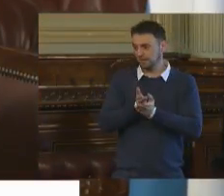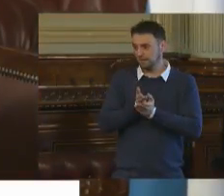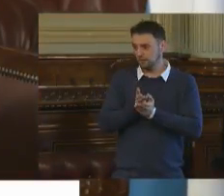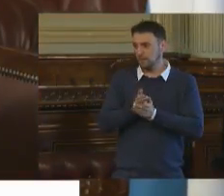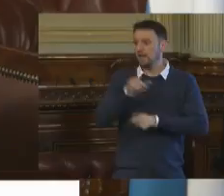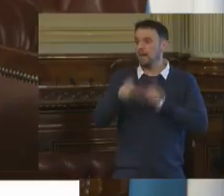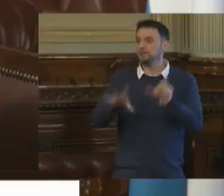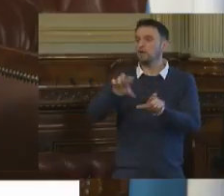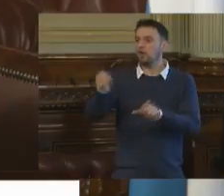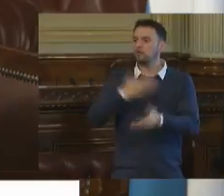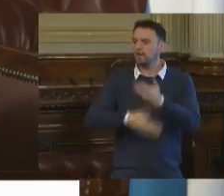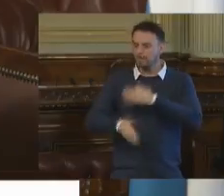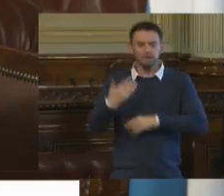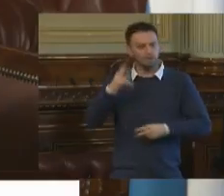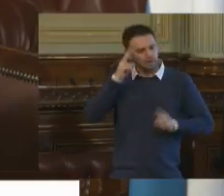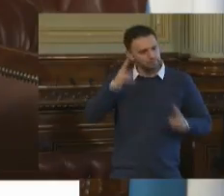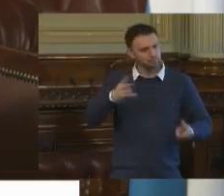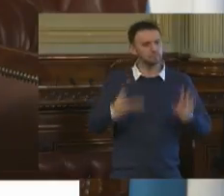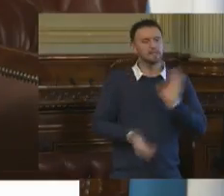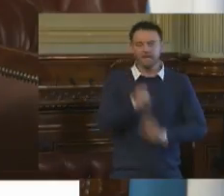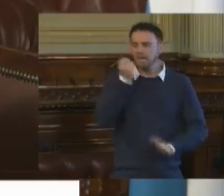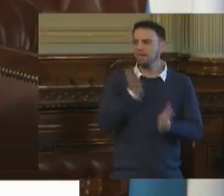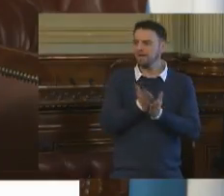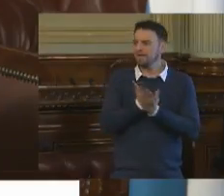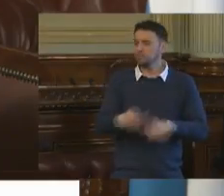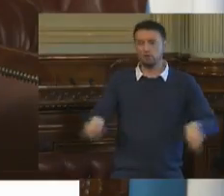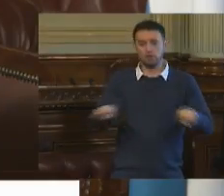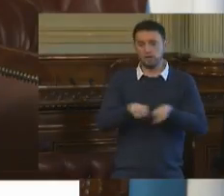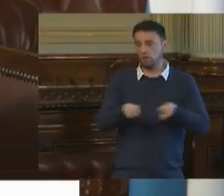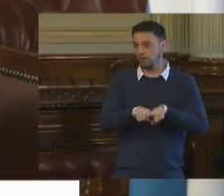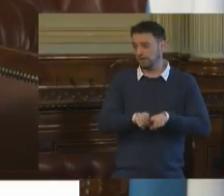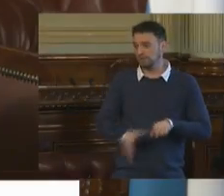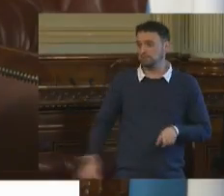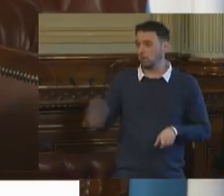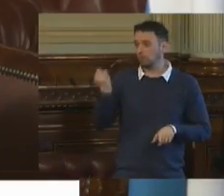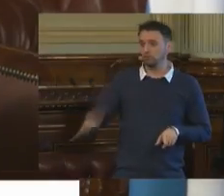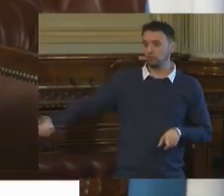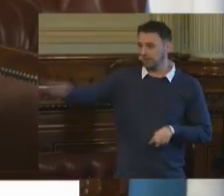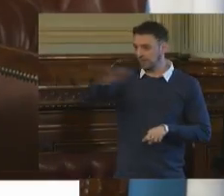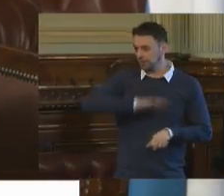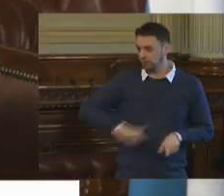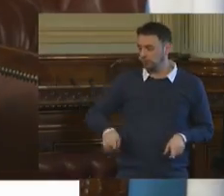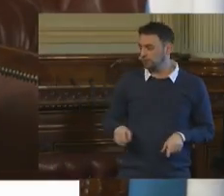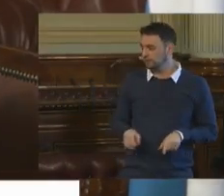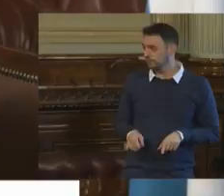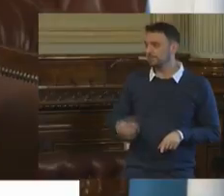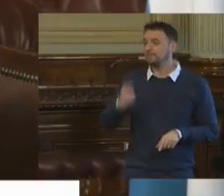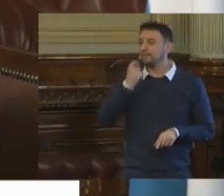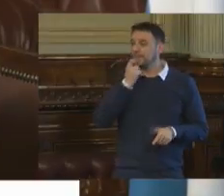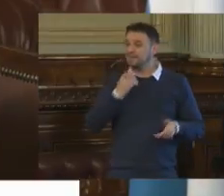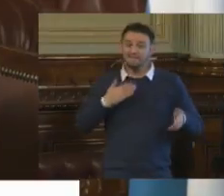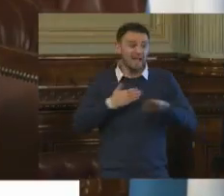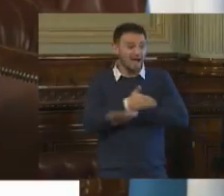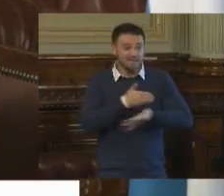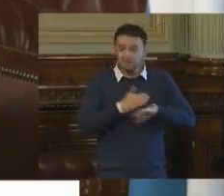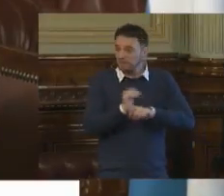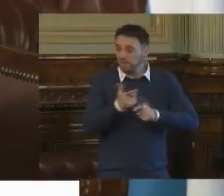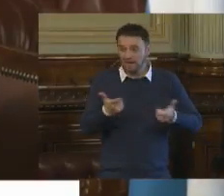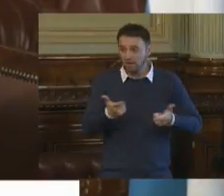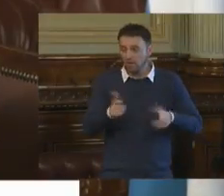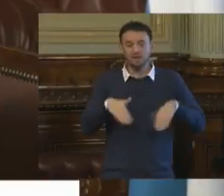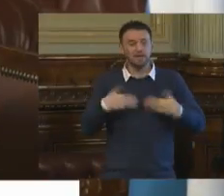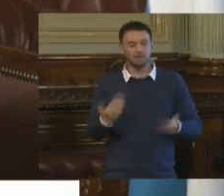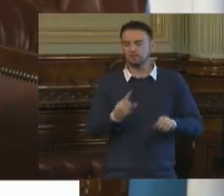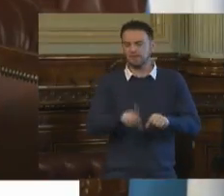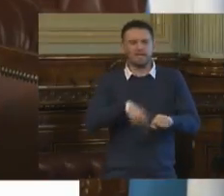para que las personas con discapacidad puedan ejercer sus derechos en igualdad de condiciones que los demás si la accesibilidad no está